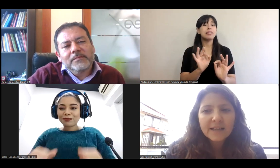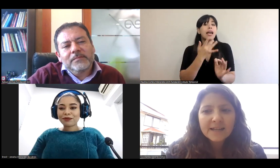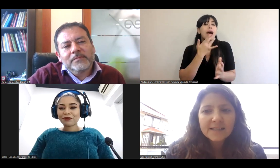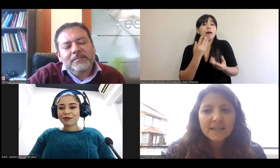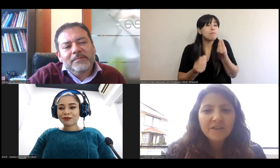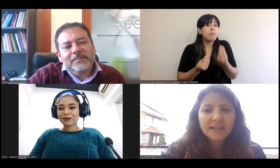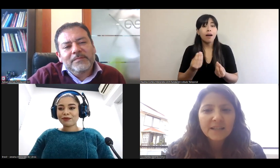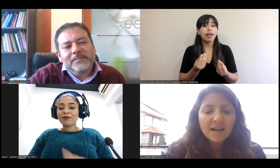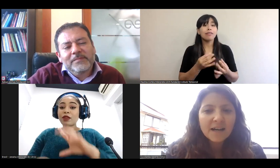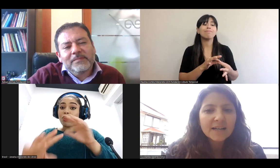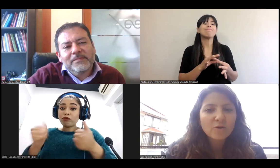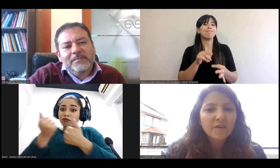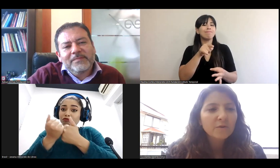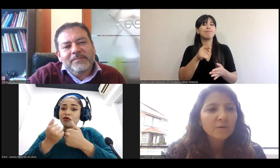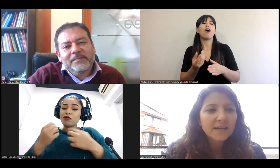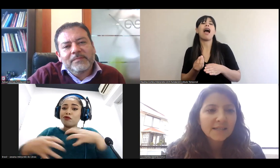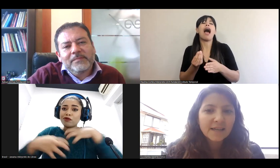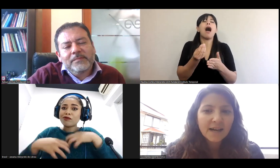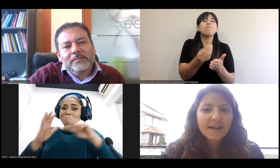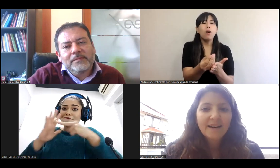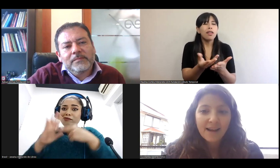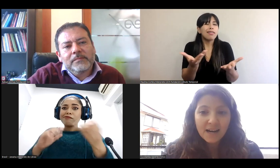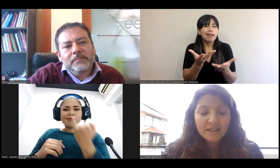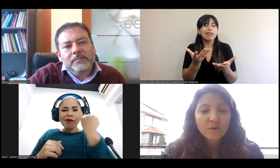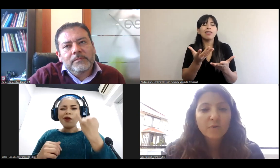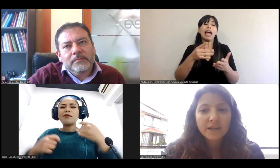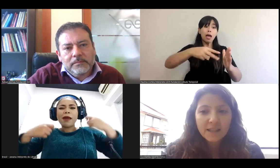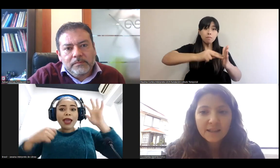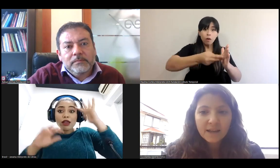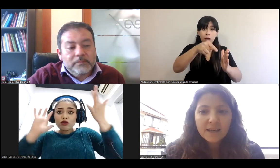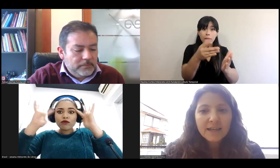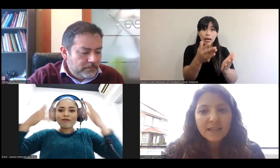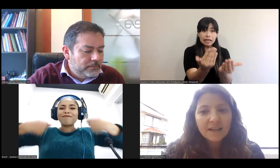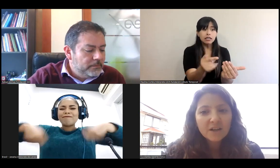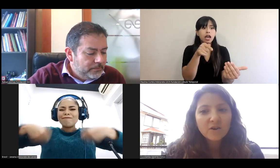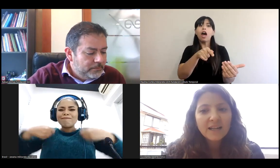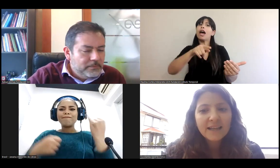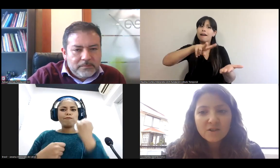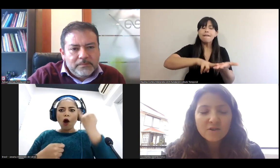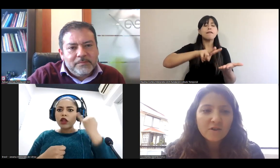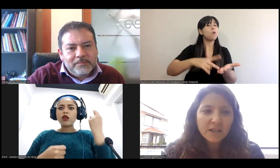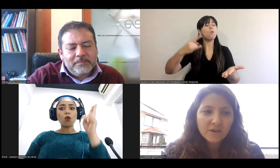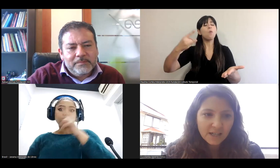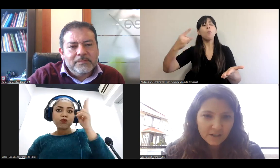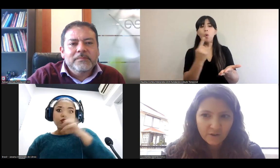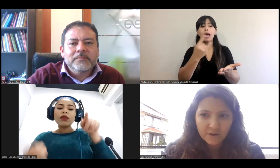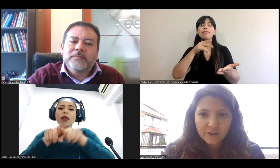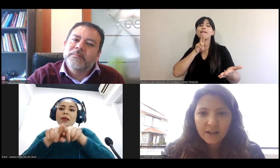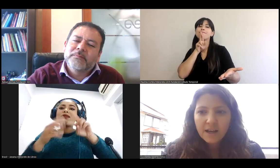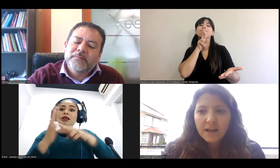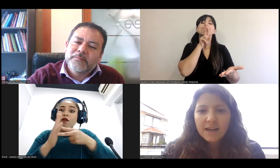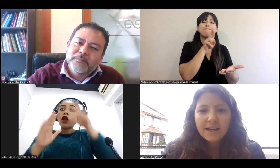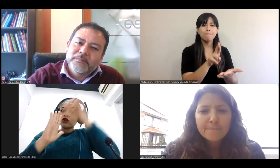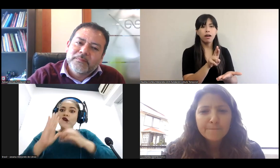aporta de manera significativa a resolver una necesidad real, urgente, que tiene que ver con el derecho de los niños y niñas